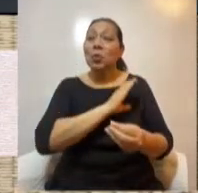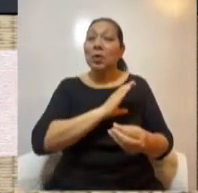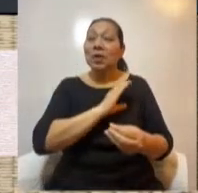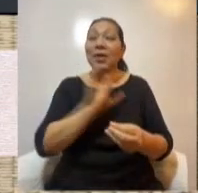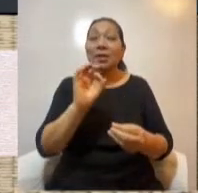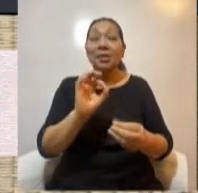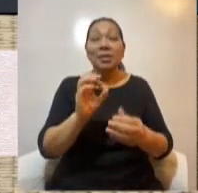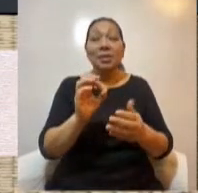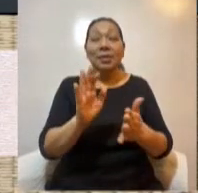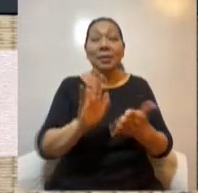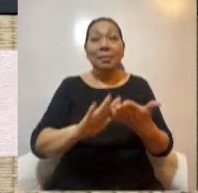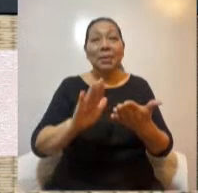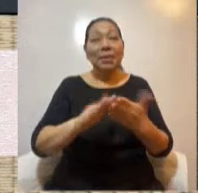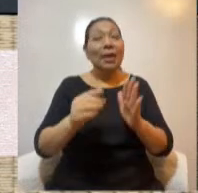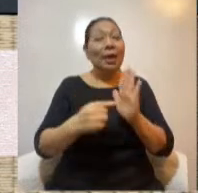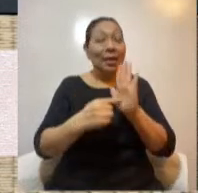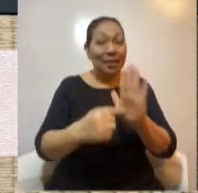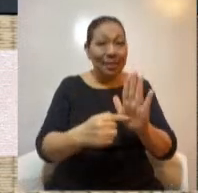conducta sin